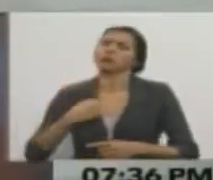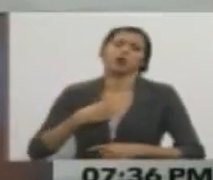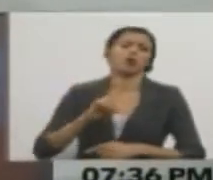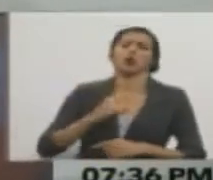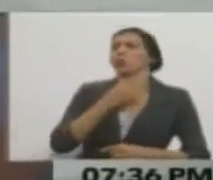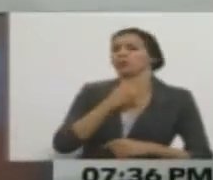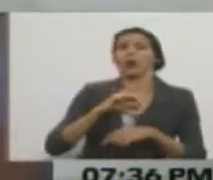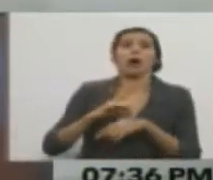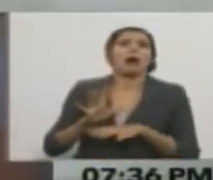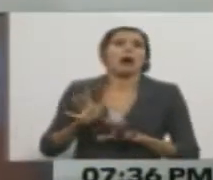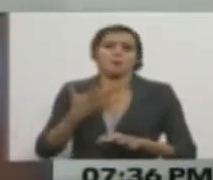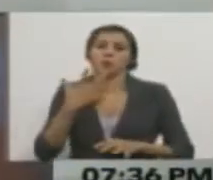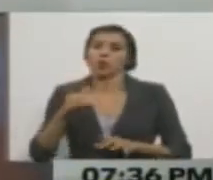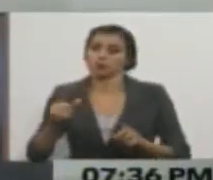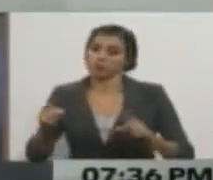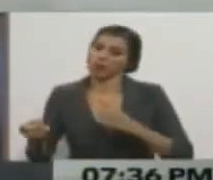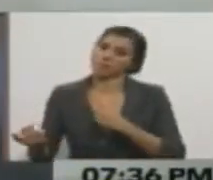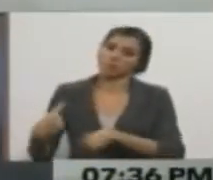¿no?